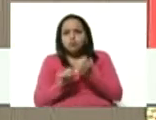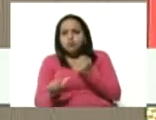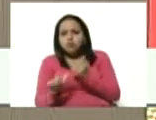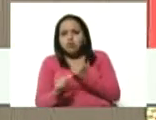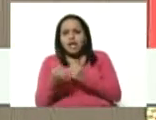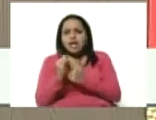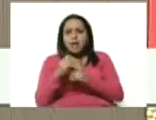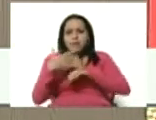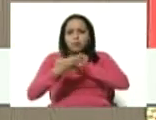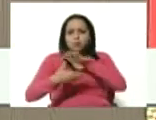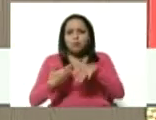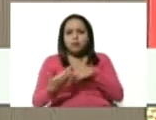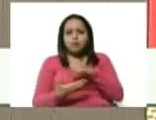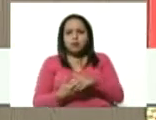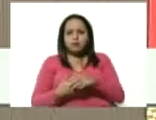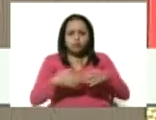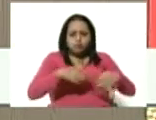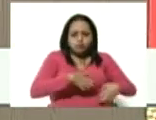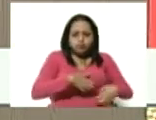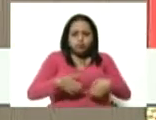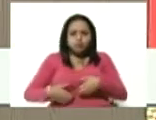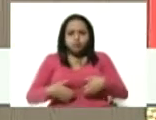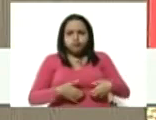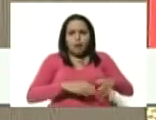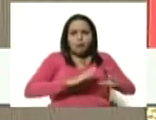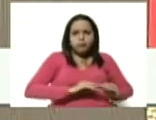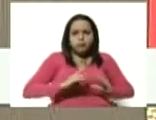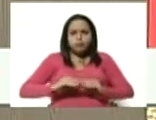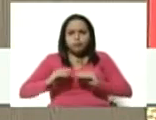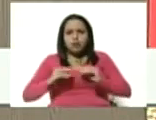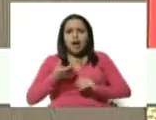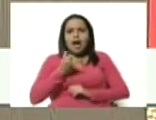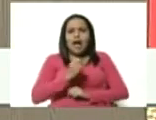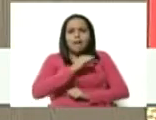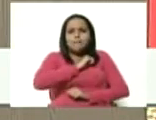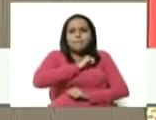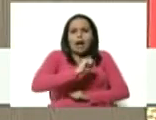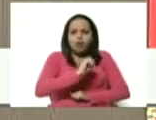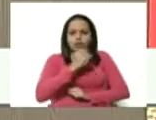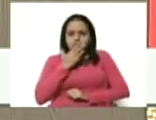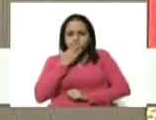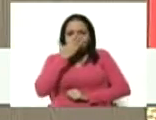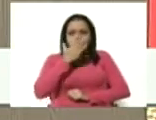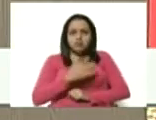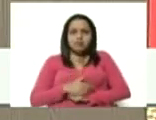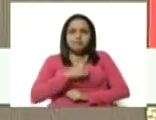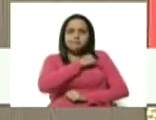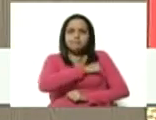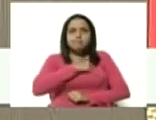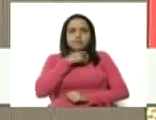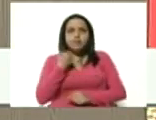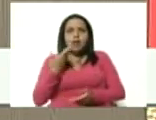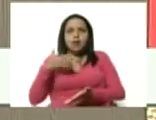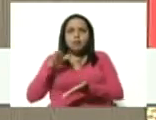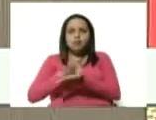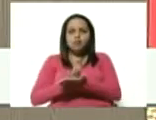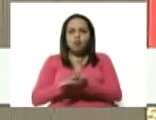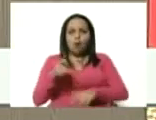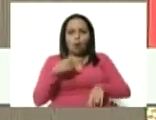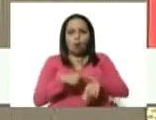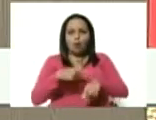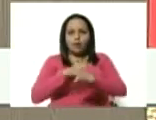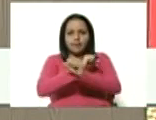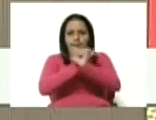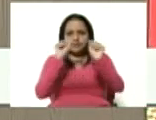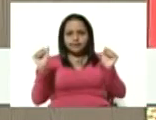presentó falla multiorgánica. Tuvo paro cardiorrespiratorio y lamentablemente falleció en horas de la